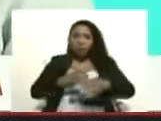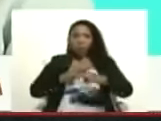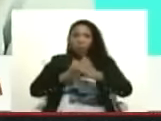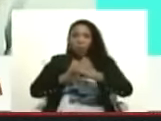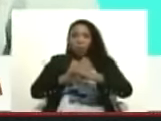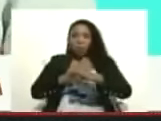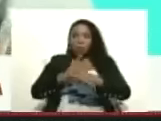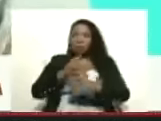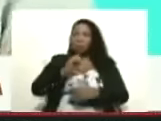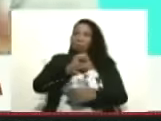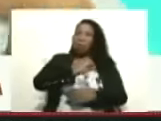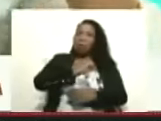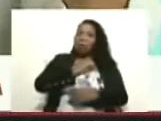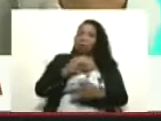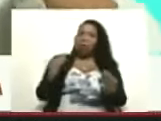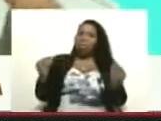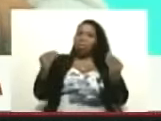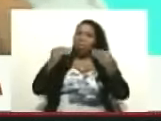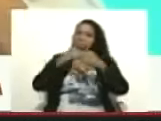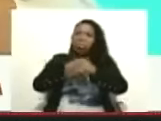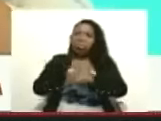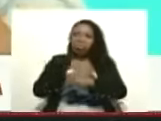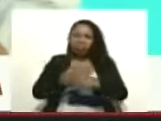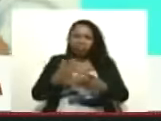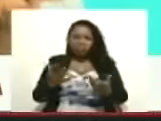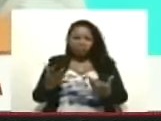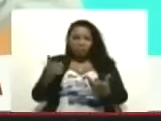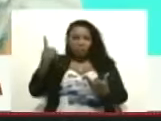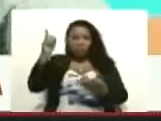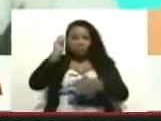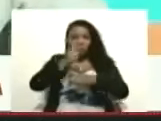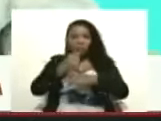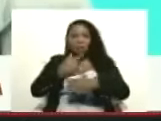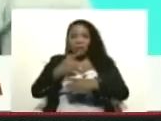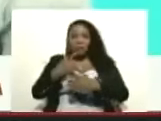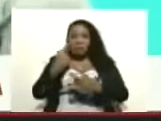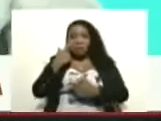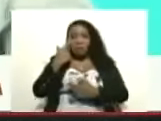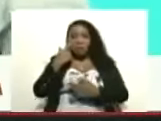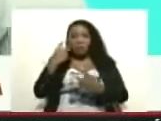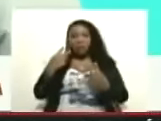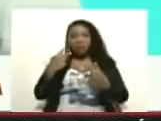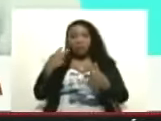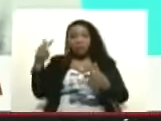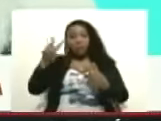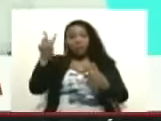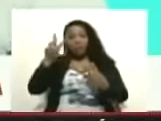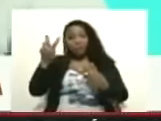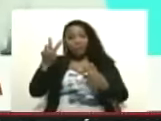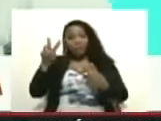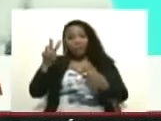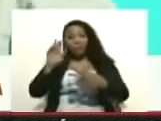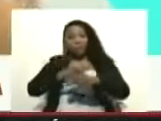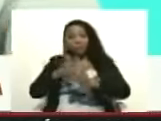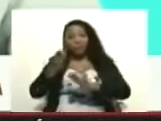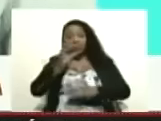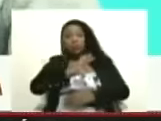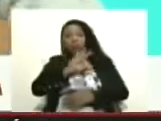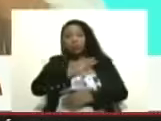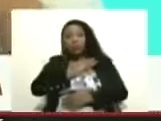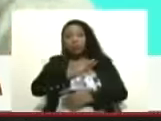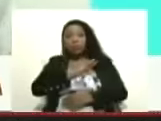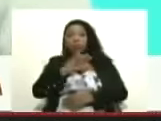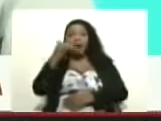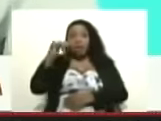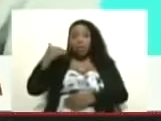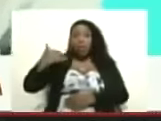dices que no le temes y bueno la misma corte ante la que ellos acudieron dijeron Mira Venezuela es porque lo es soberana y tiene todo el